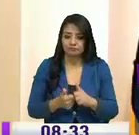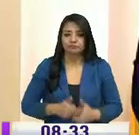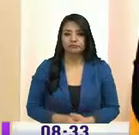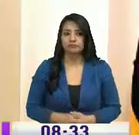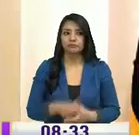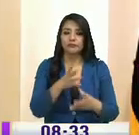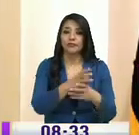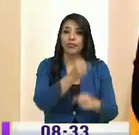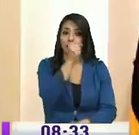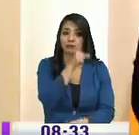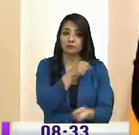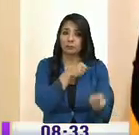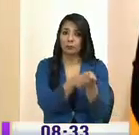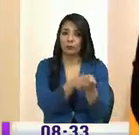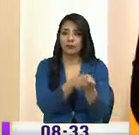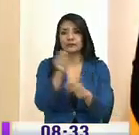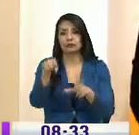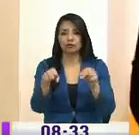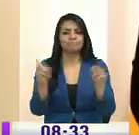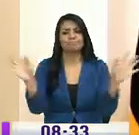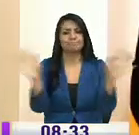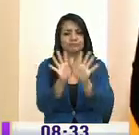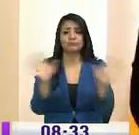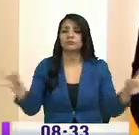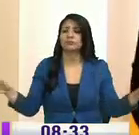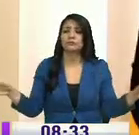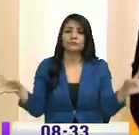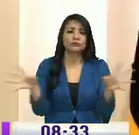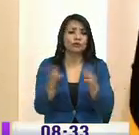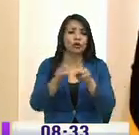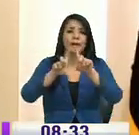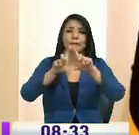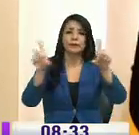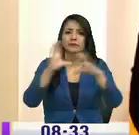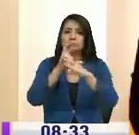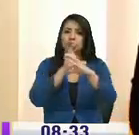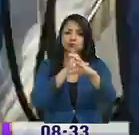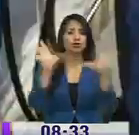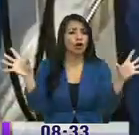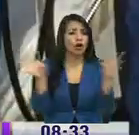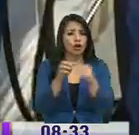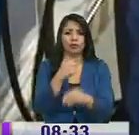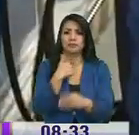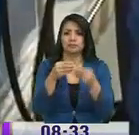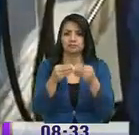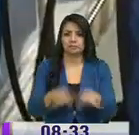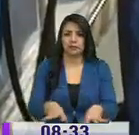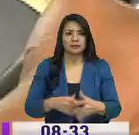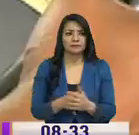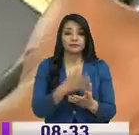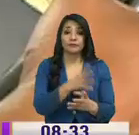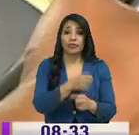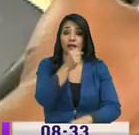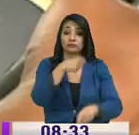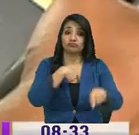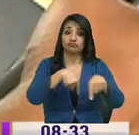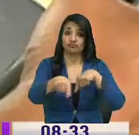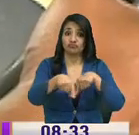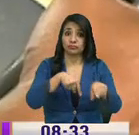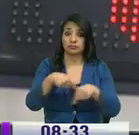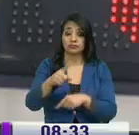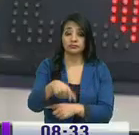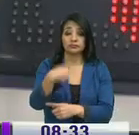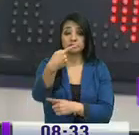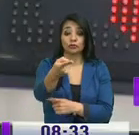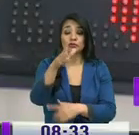a Fenacotín. Yo pienso que aquí son todos los gremios de la transportación afectados. La Fenacotip advierte que si el próximo